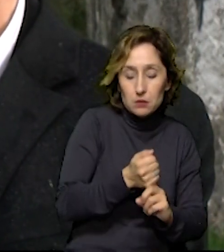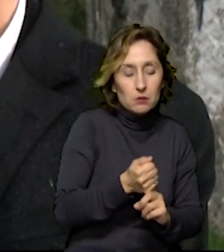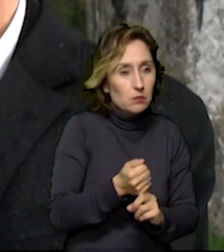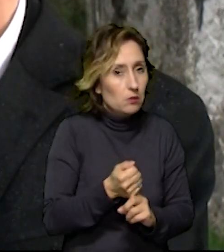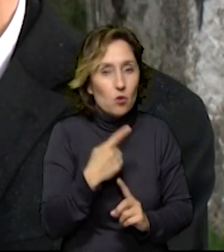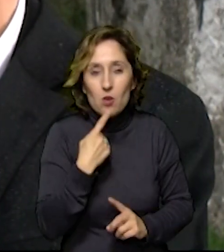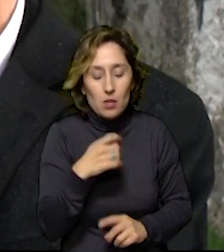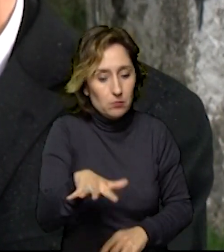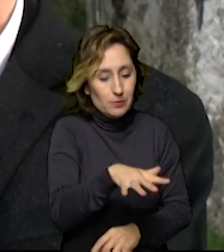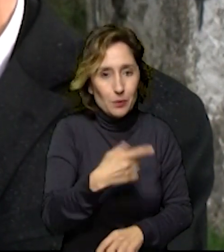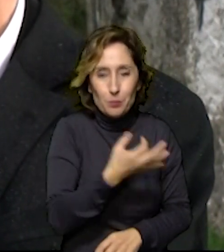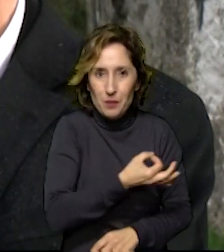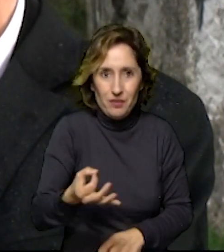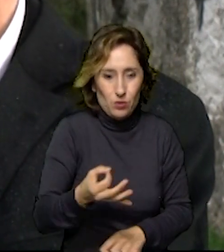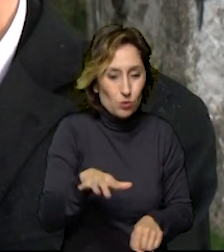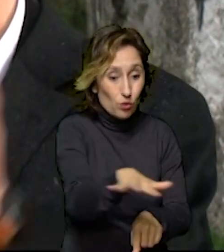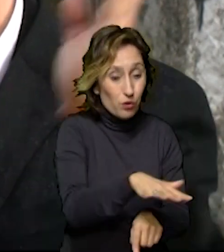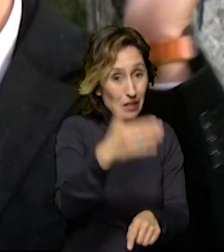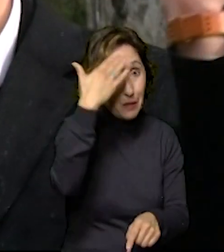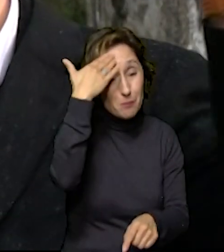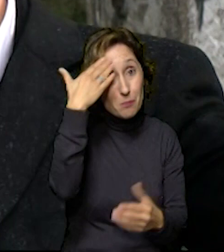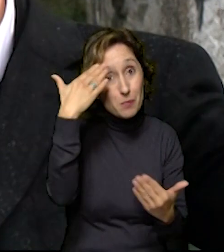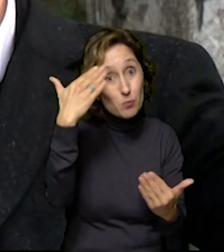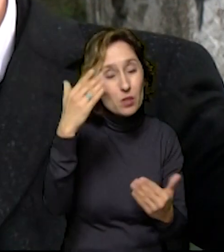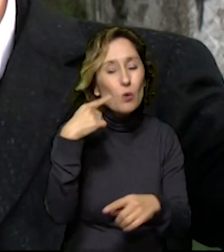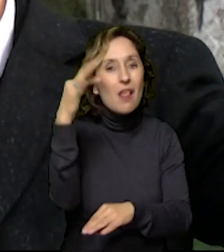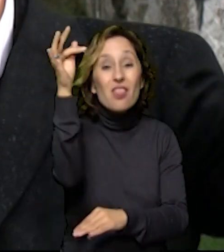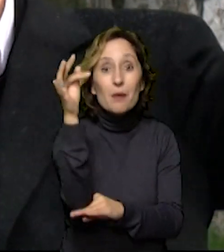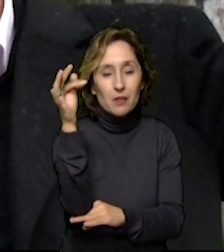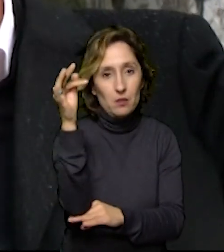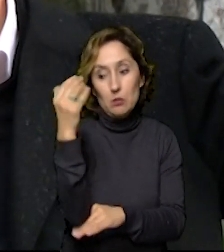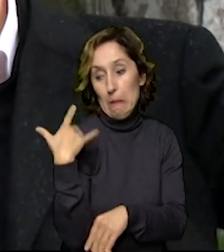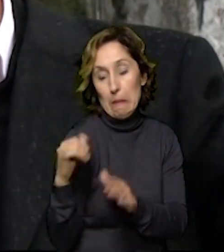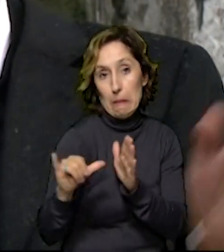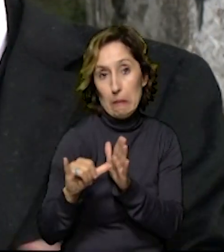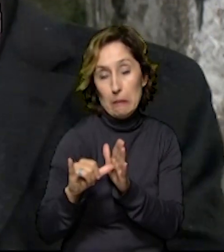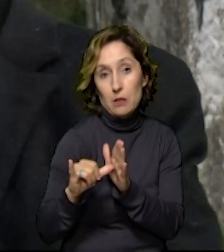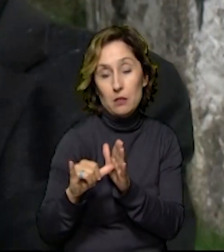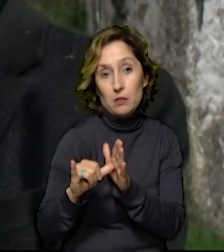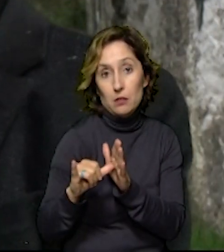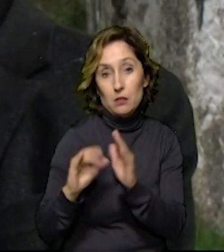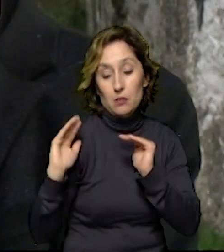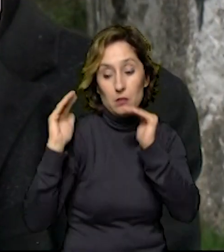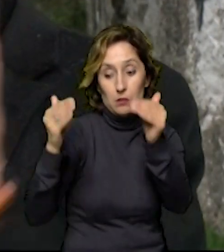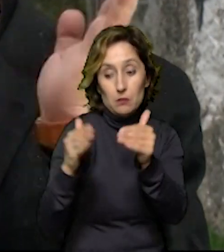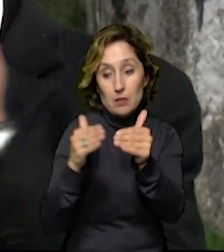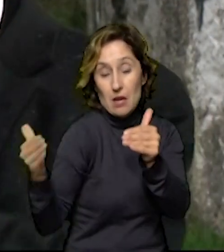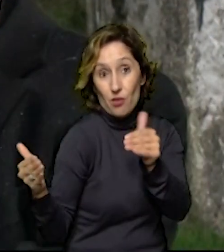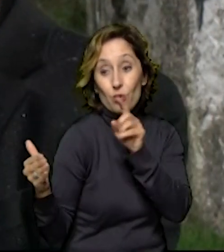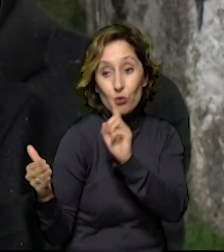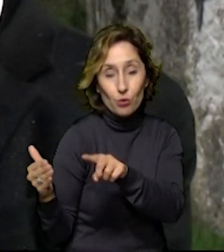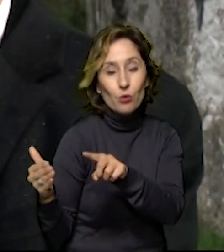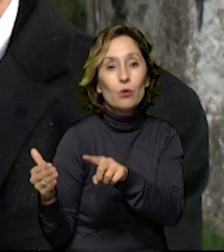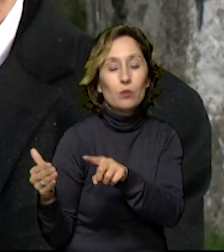lugar de memoria como este y como el cementerio que está aquí al otro lado de la ladera, que era el